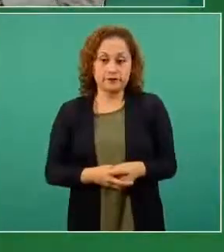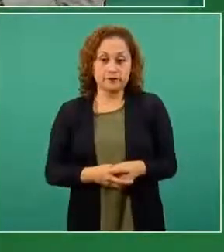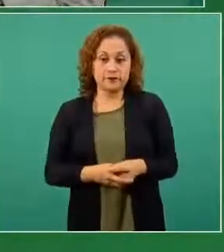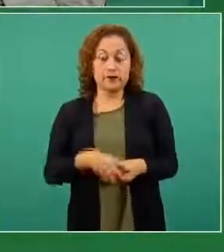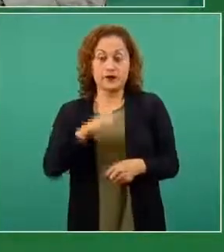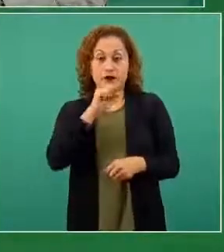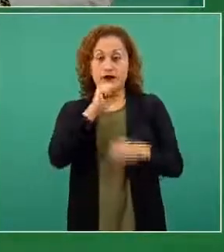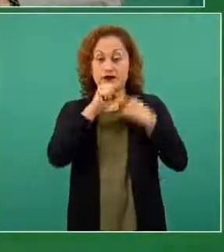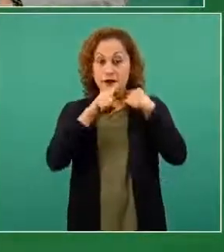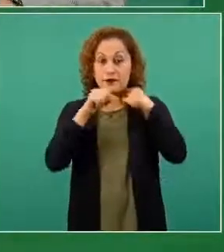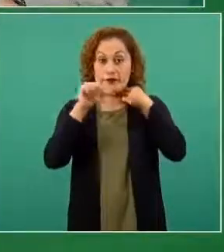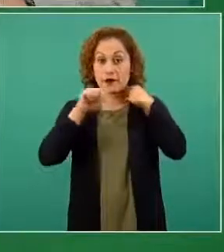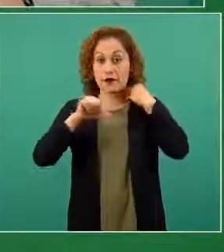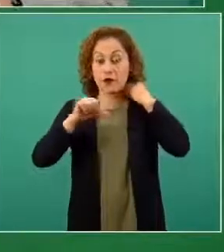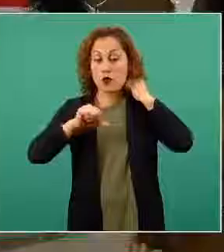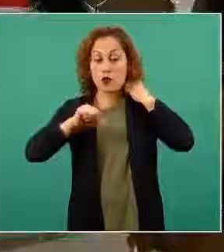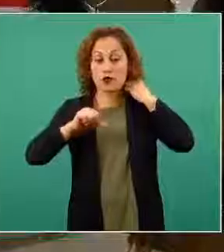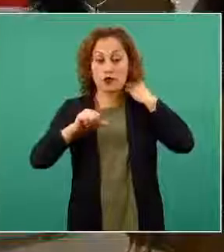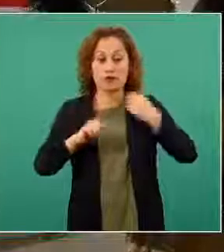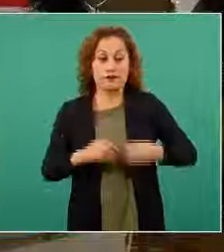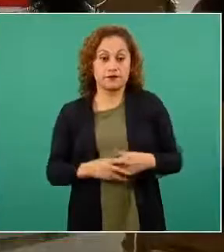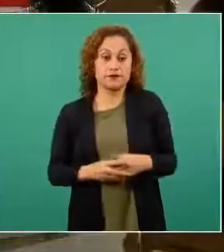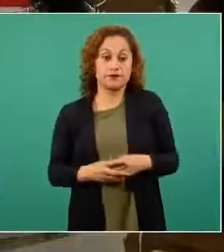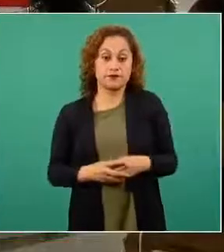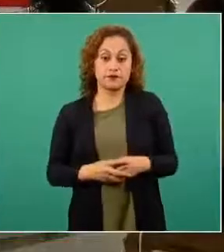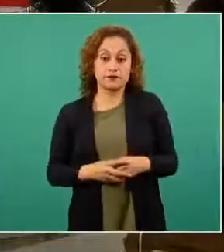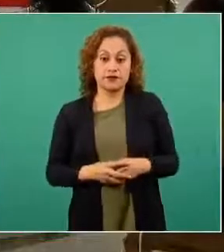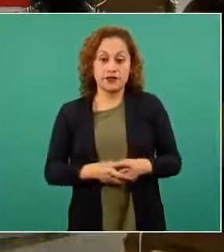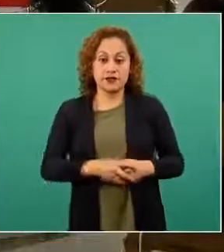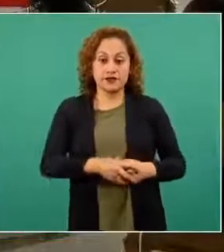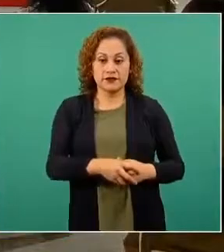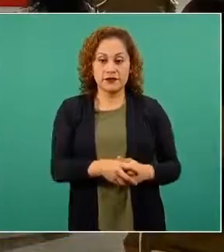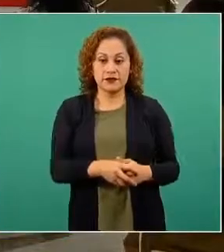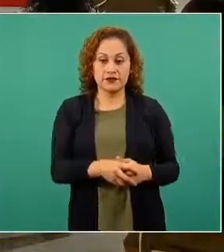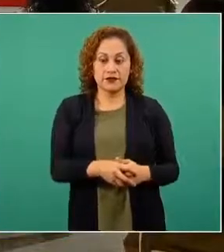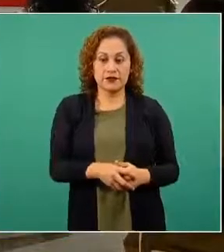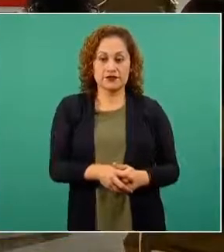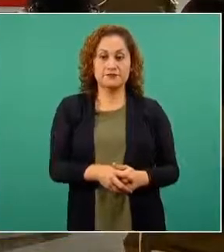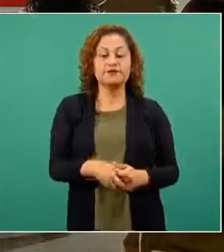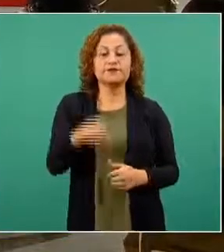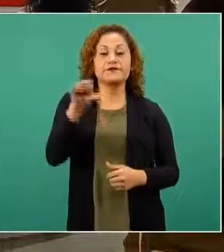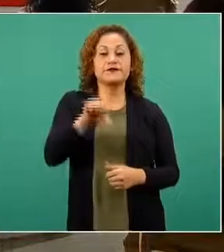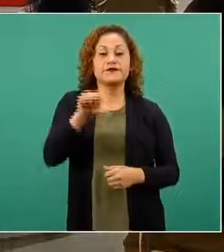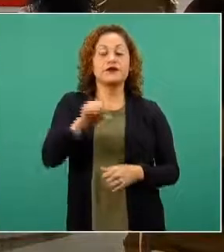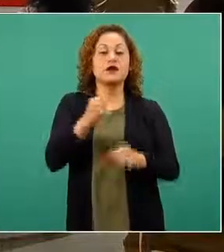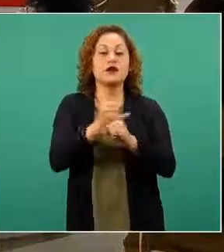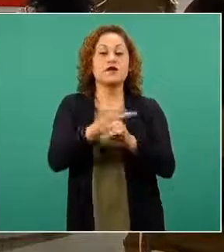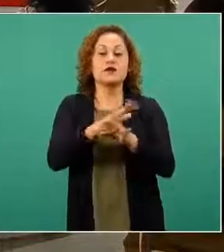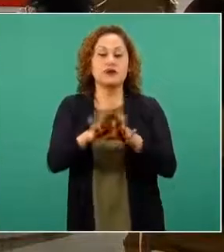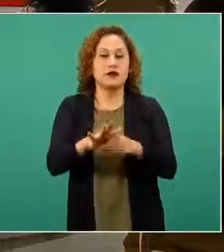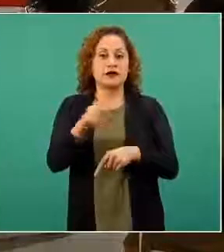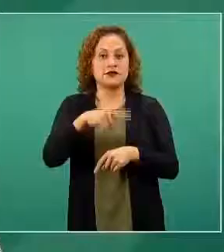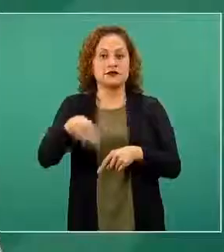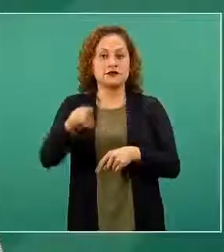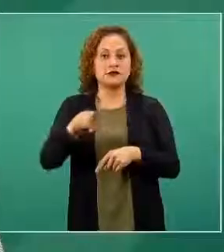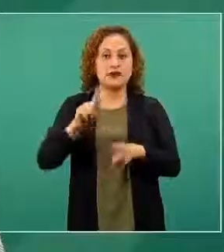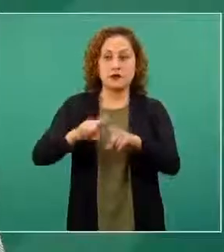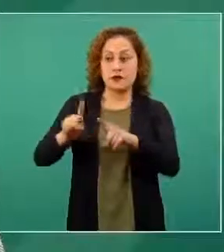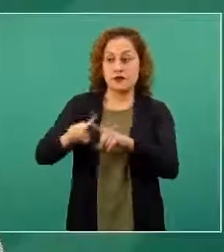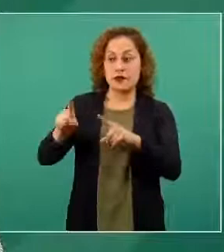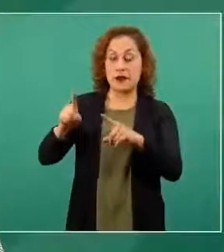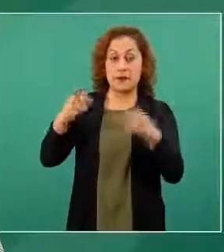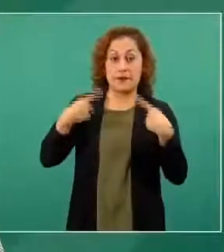el día de hoy tenemos invitados, dado que vamos a hablar de un tema importante. Tenemos aquí a dos